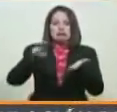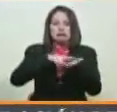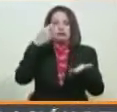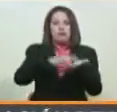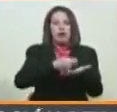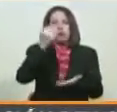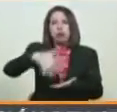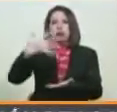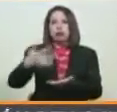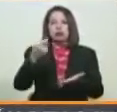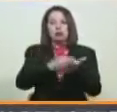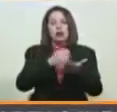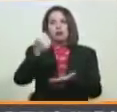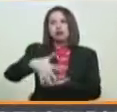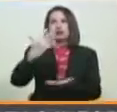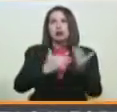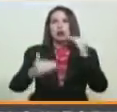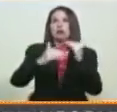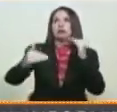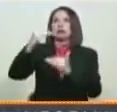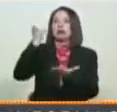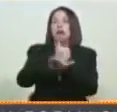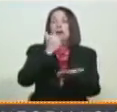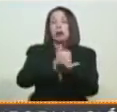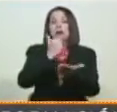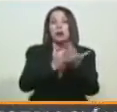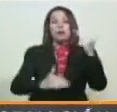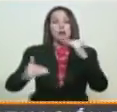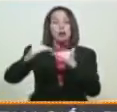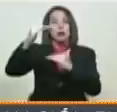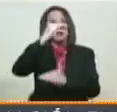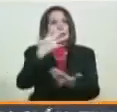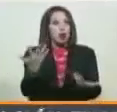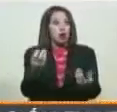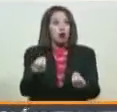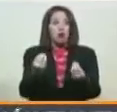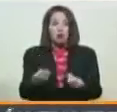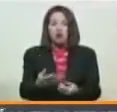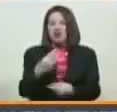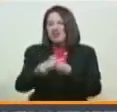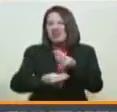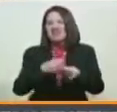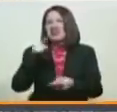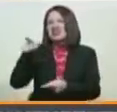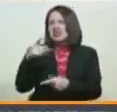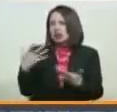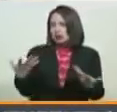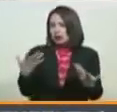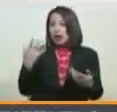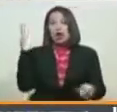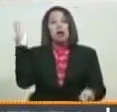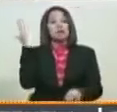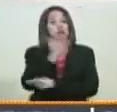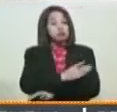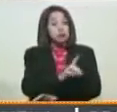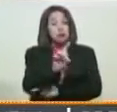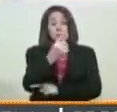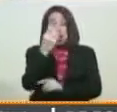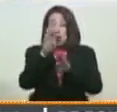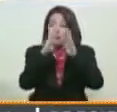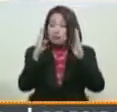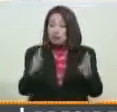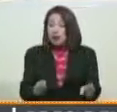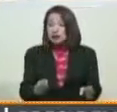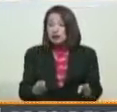acatar las normas. Para esos mercados mayoristas y municipales, ¿qué viene? Primero, la instalación de las mesas